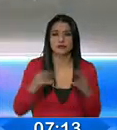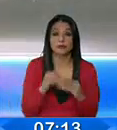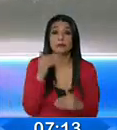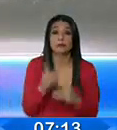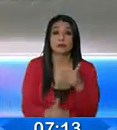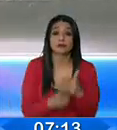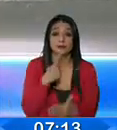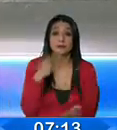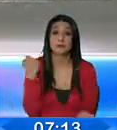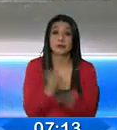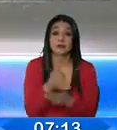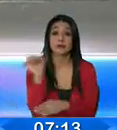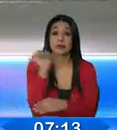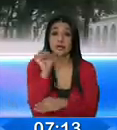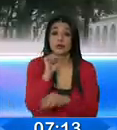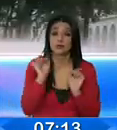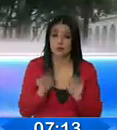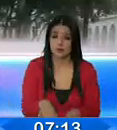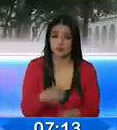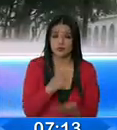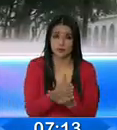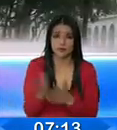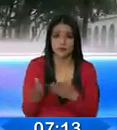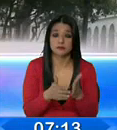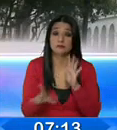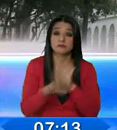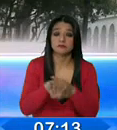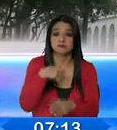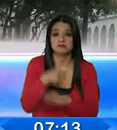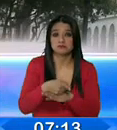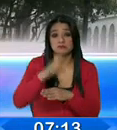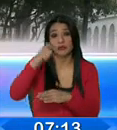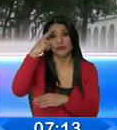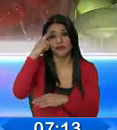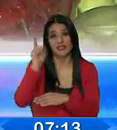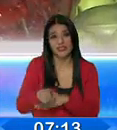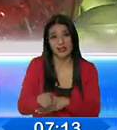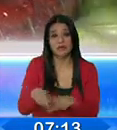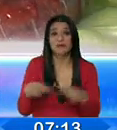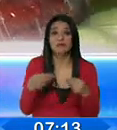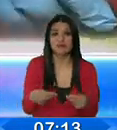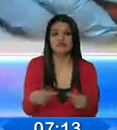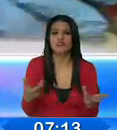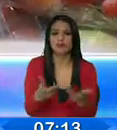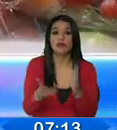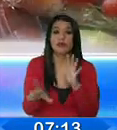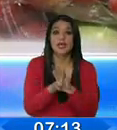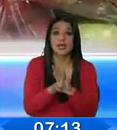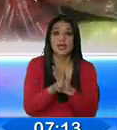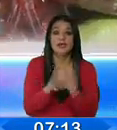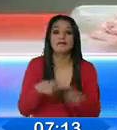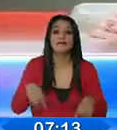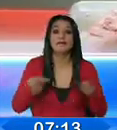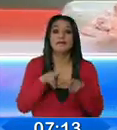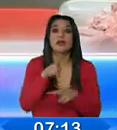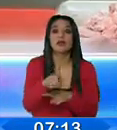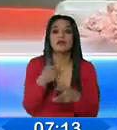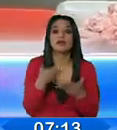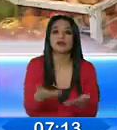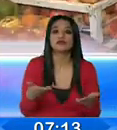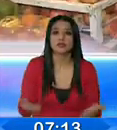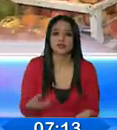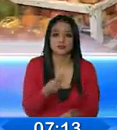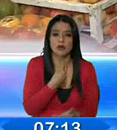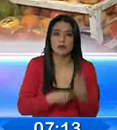de matriculación vehicular. La ley determina además que el Ejecutivo deberá definir una política de fijación de precios de los artículos de la